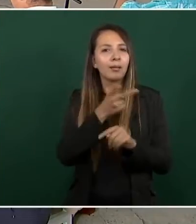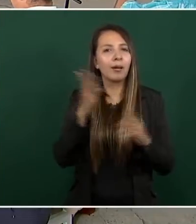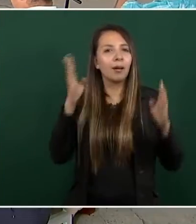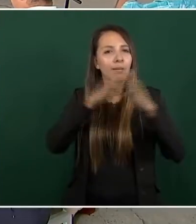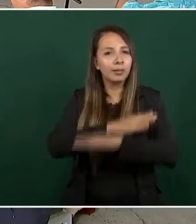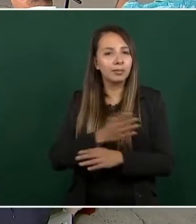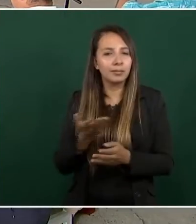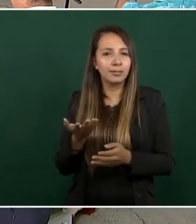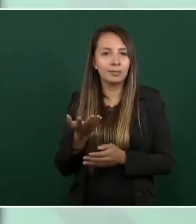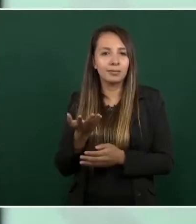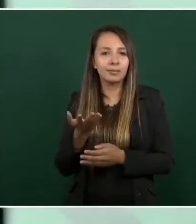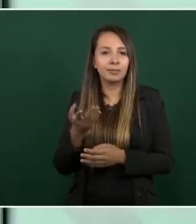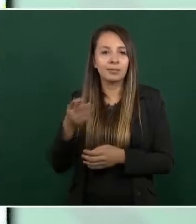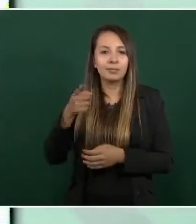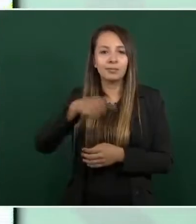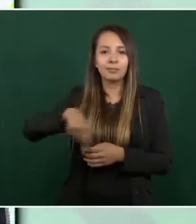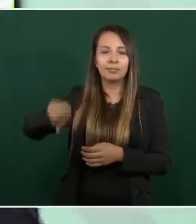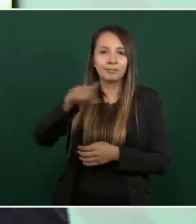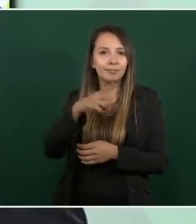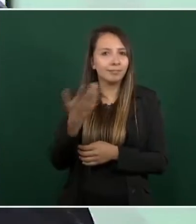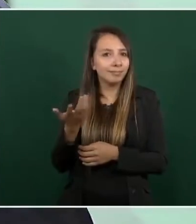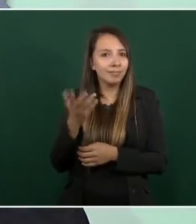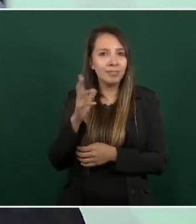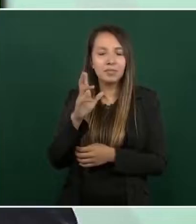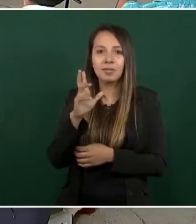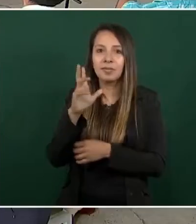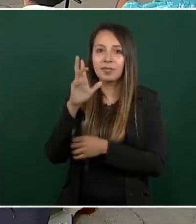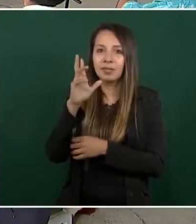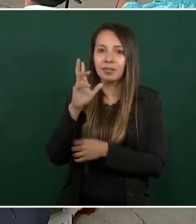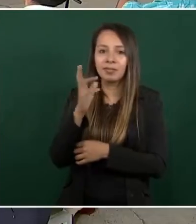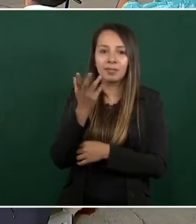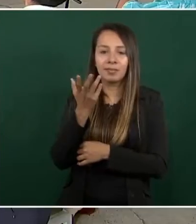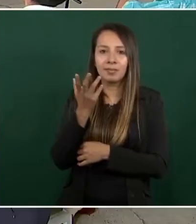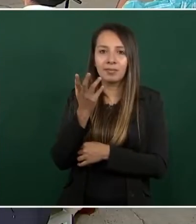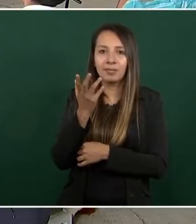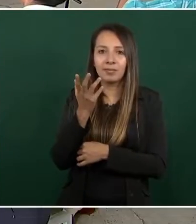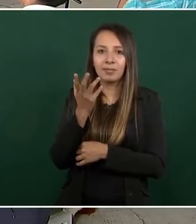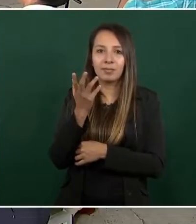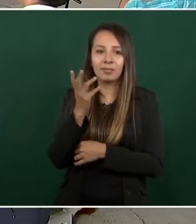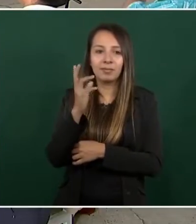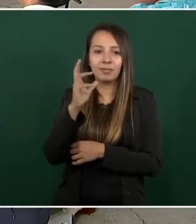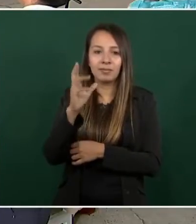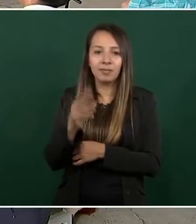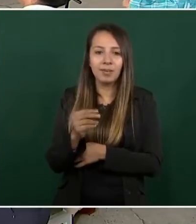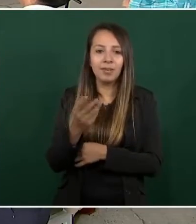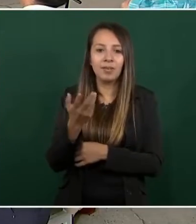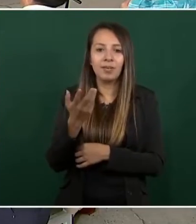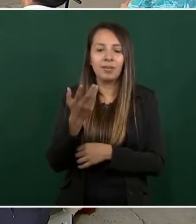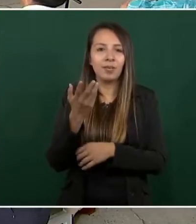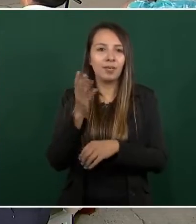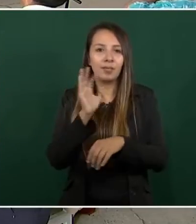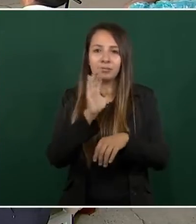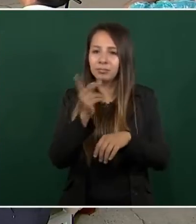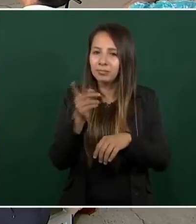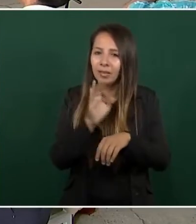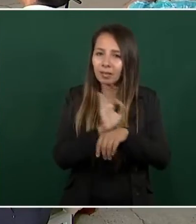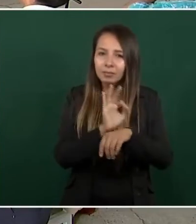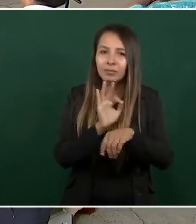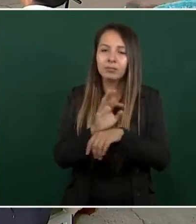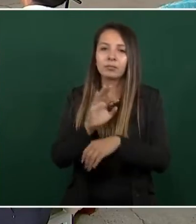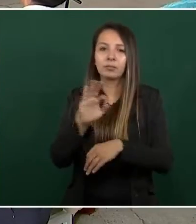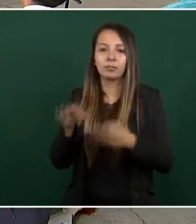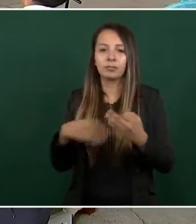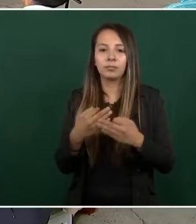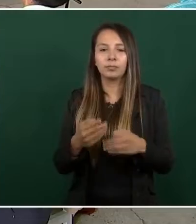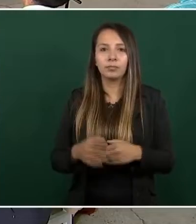ustedes no están a favor de todos.